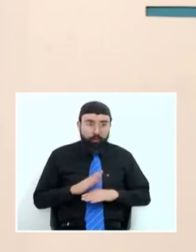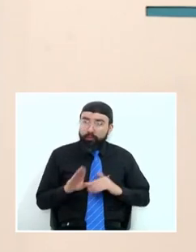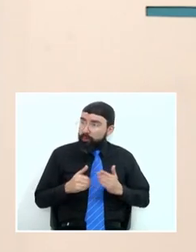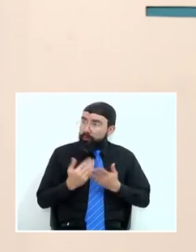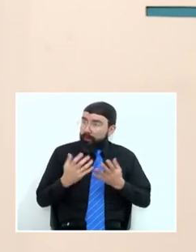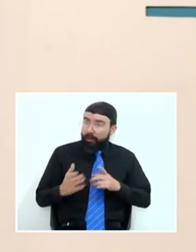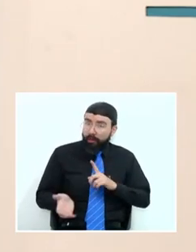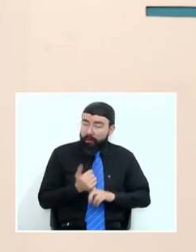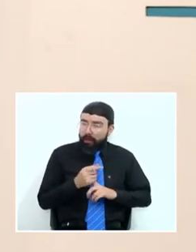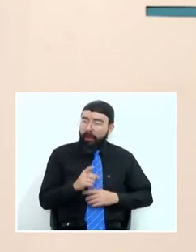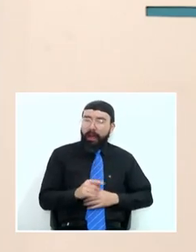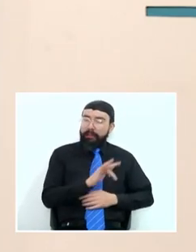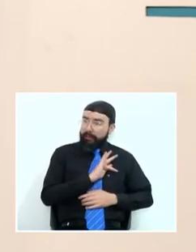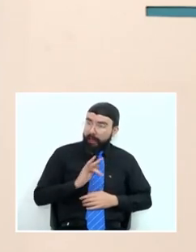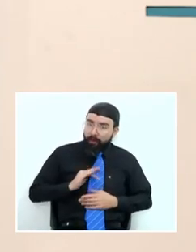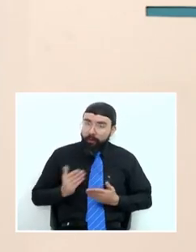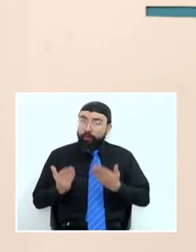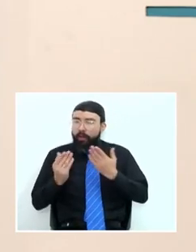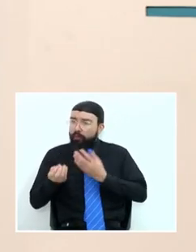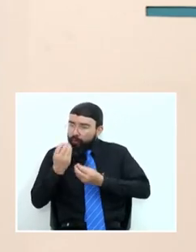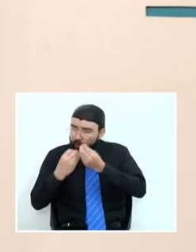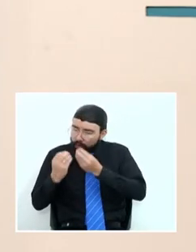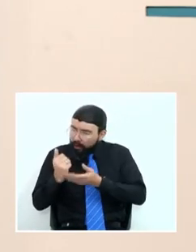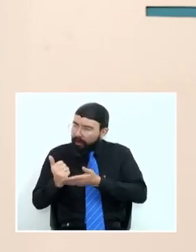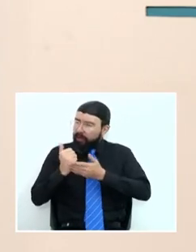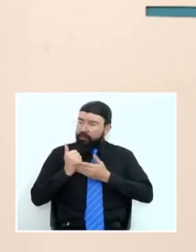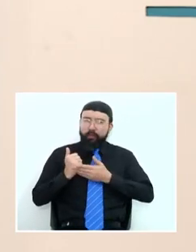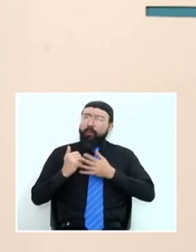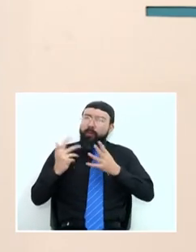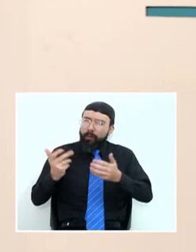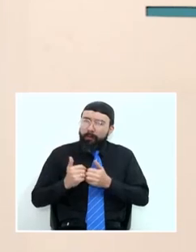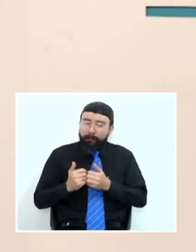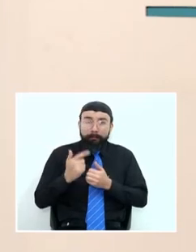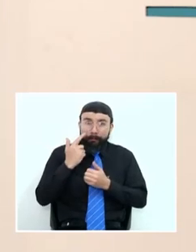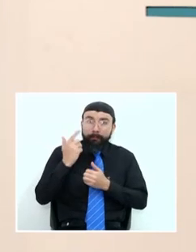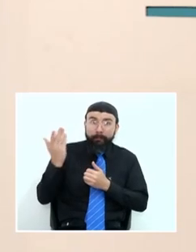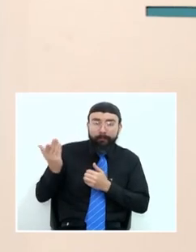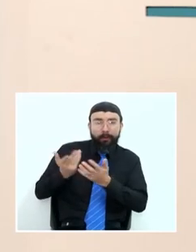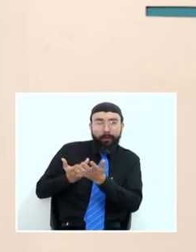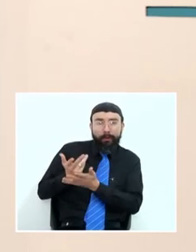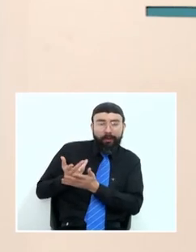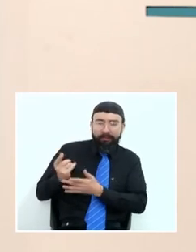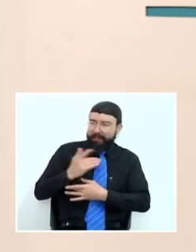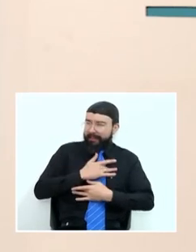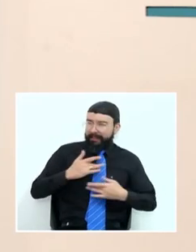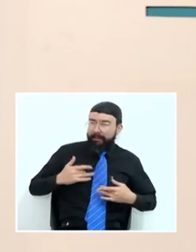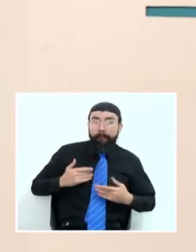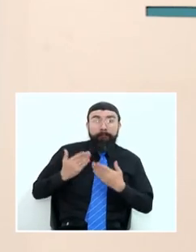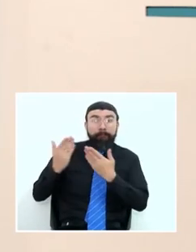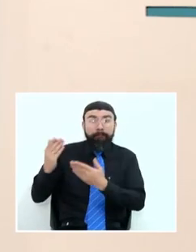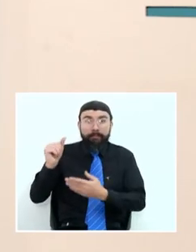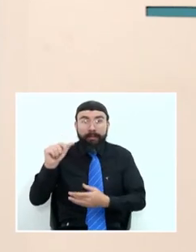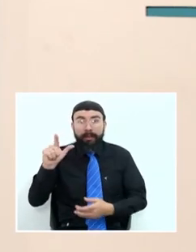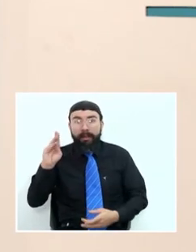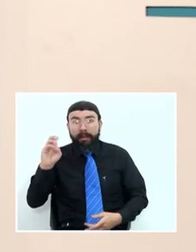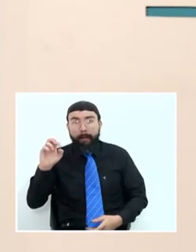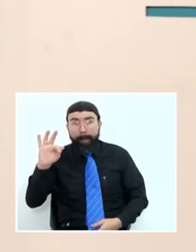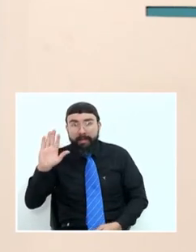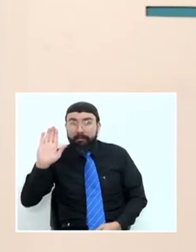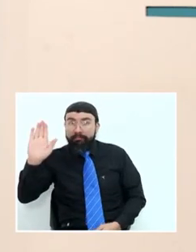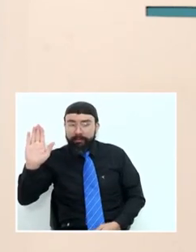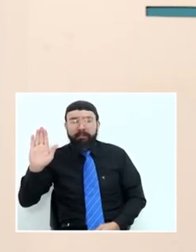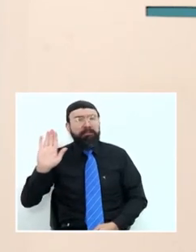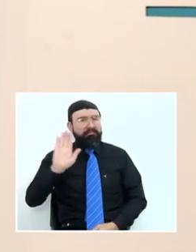de nuestra comida. Vamos a ver estas notas saludables y Albert Ronald Morales nos estará respondiendo después